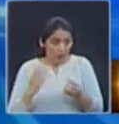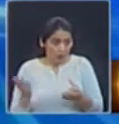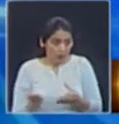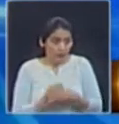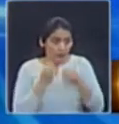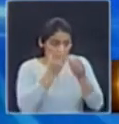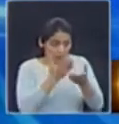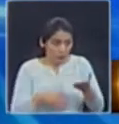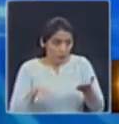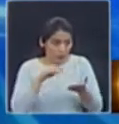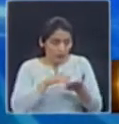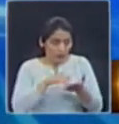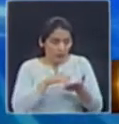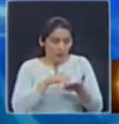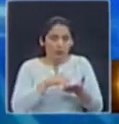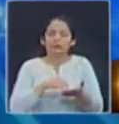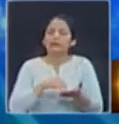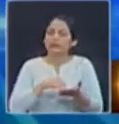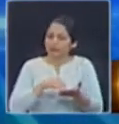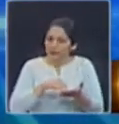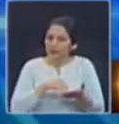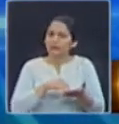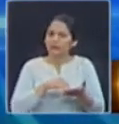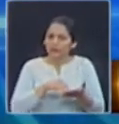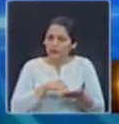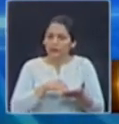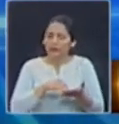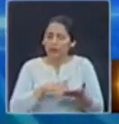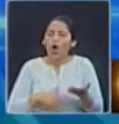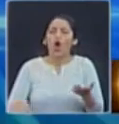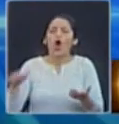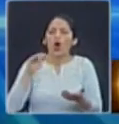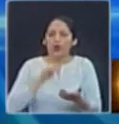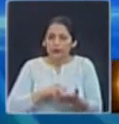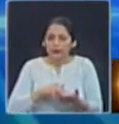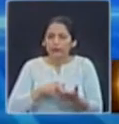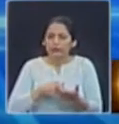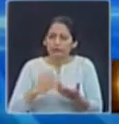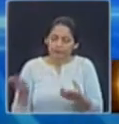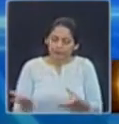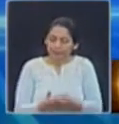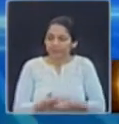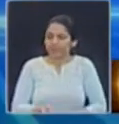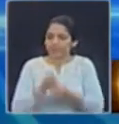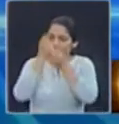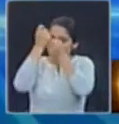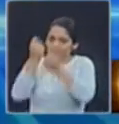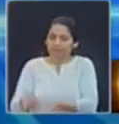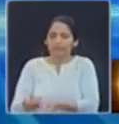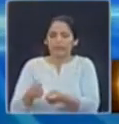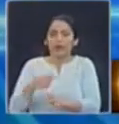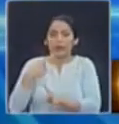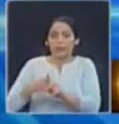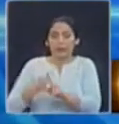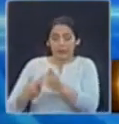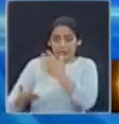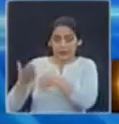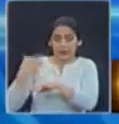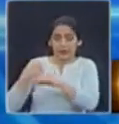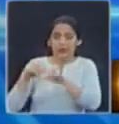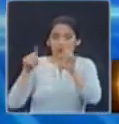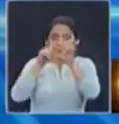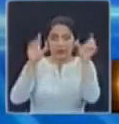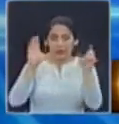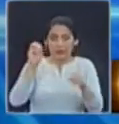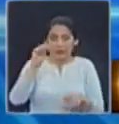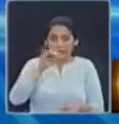entregar información o qué? Volvimos a entregar una nueva denuncia, y ahora específicamente por el caso de Kaminska. Esto lo hicimos hace varios meses. Sí. Y lógicamente,